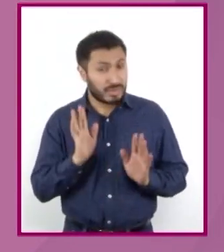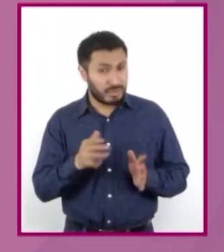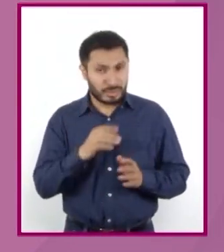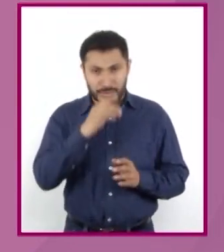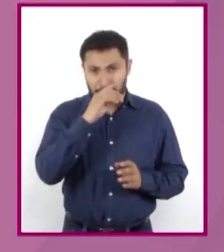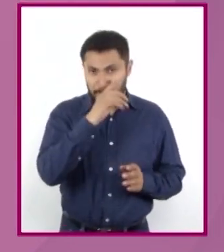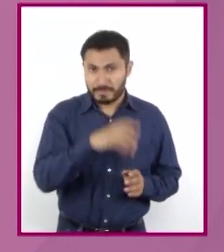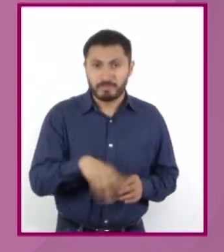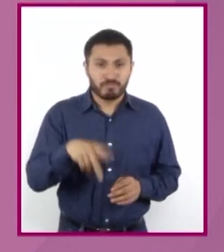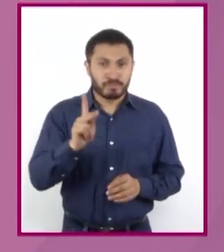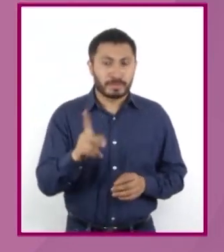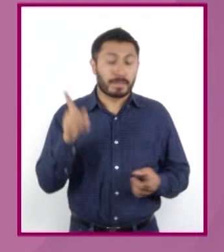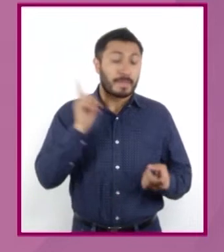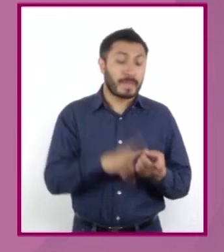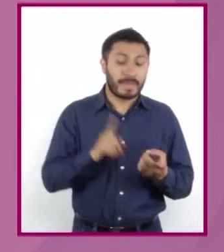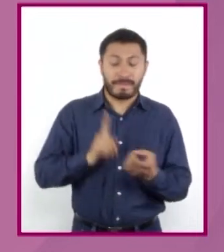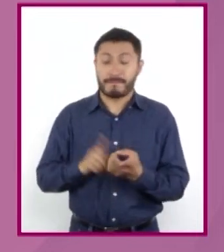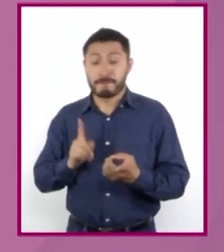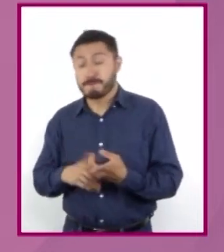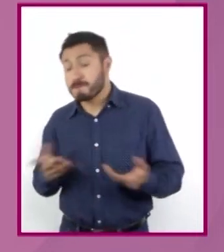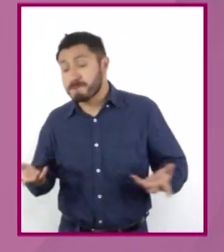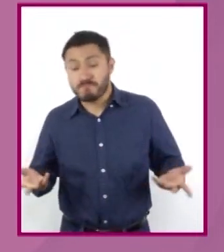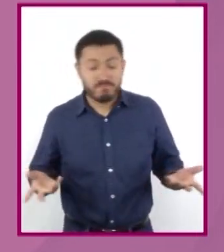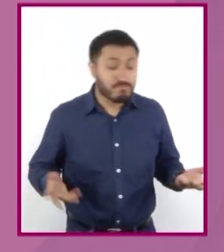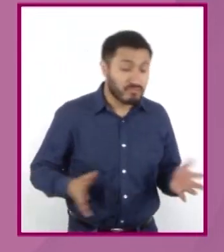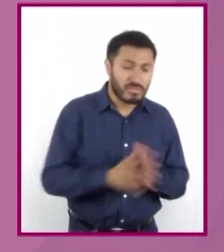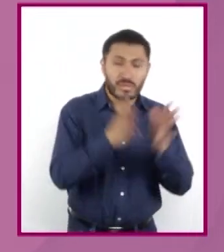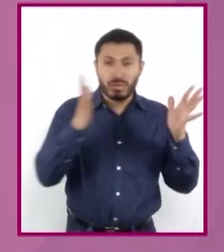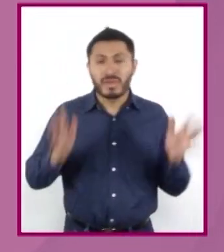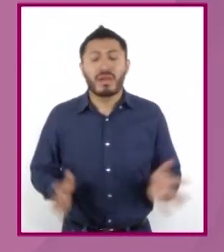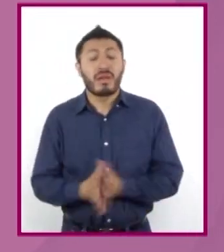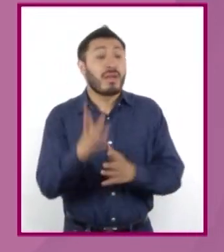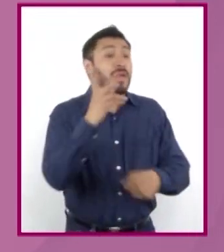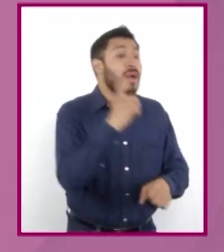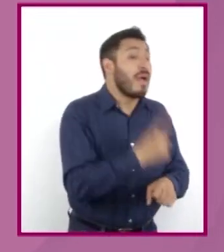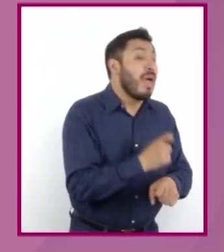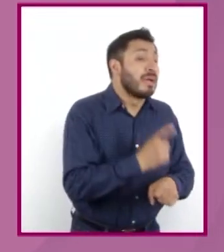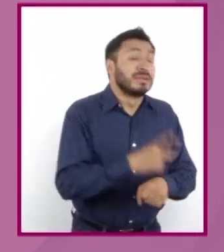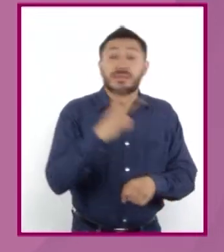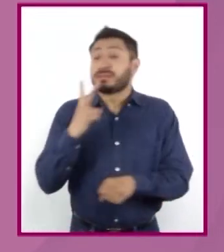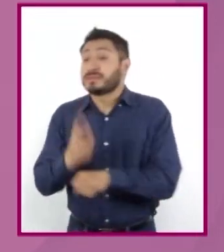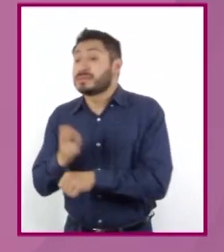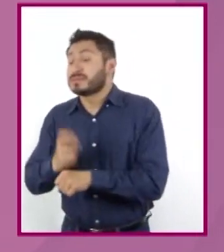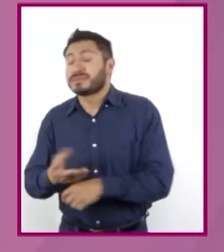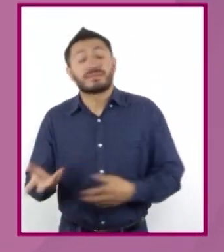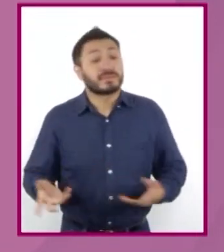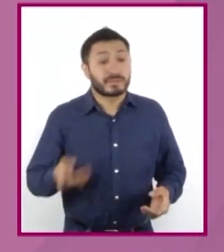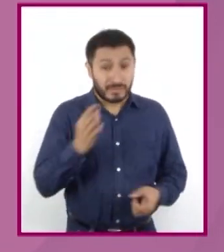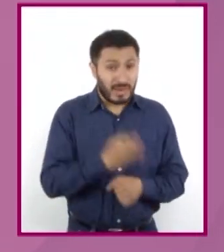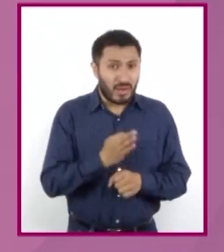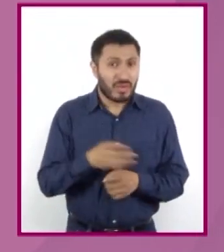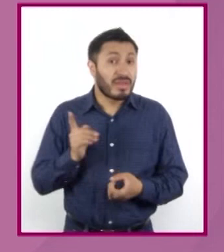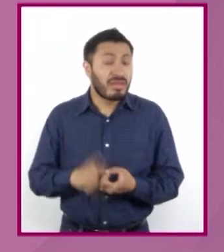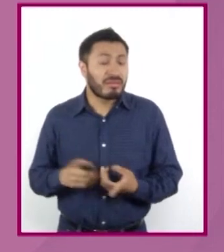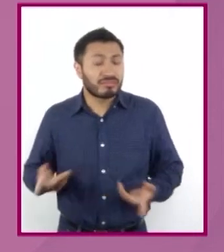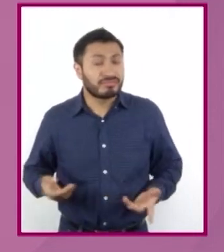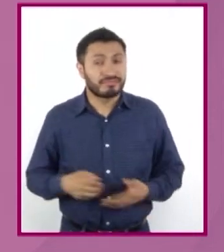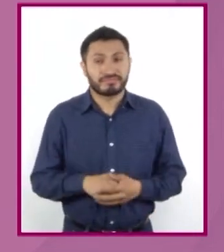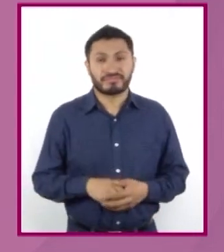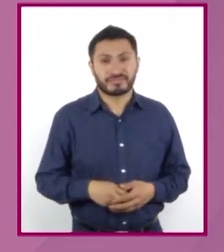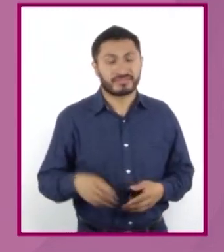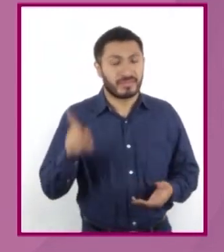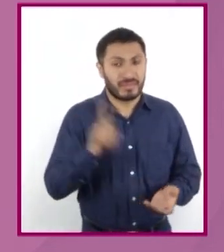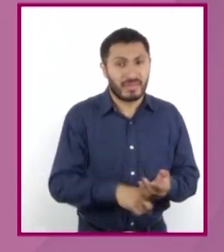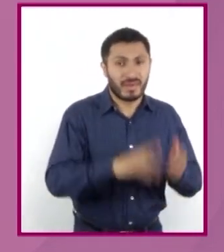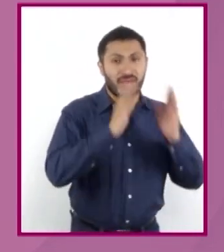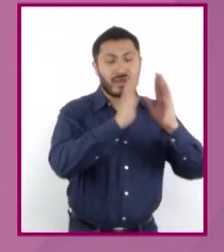Pero, ¿dónde puedo encontrar fuentes primarias y secundarias en este momento? En la